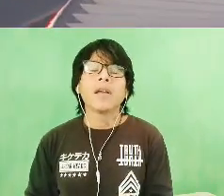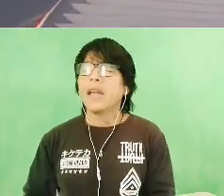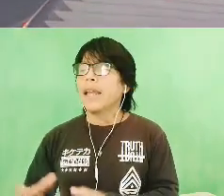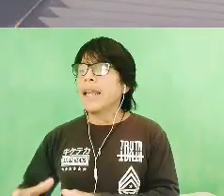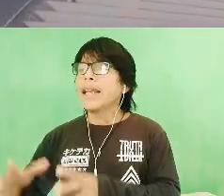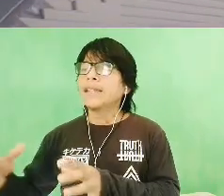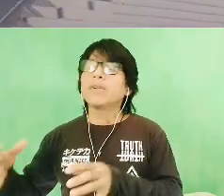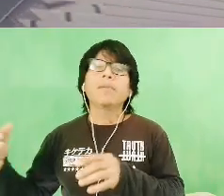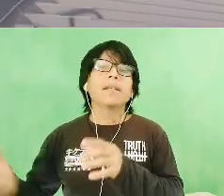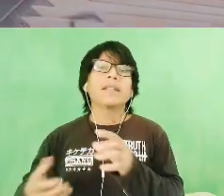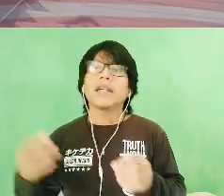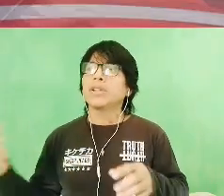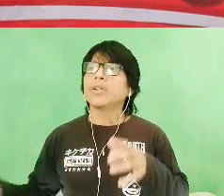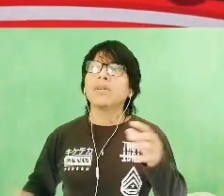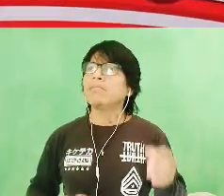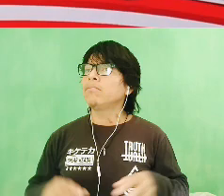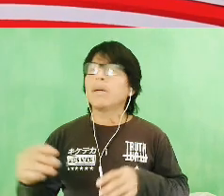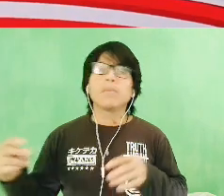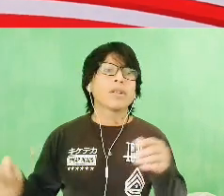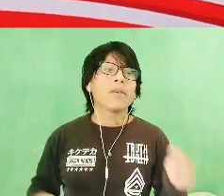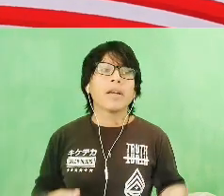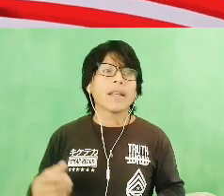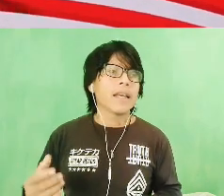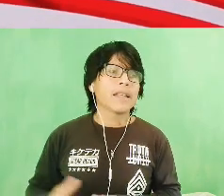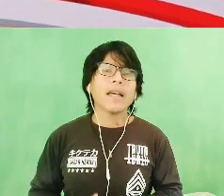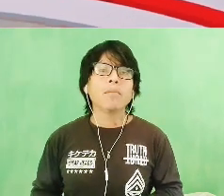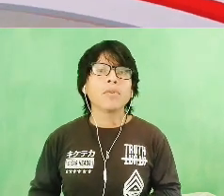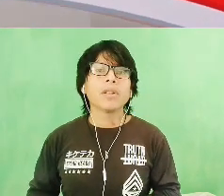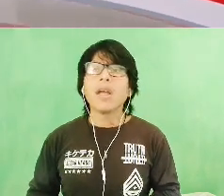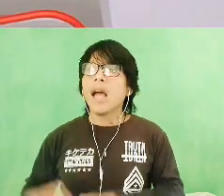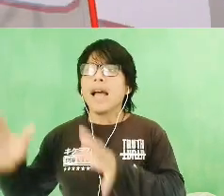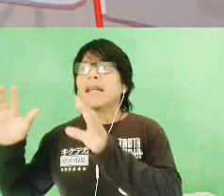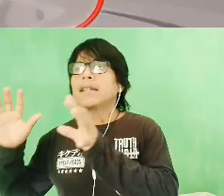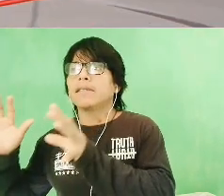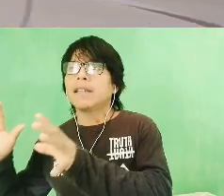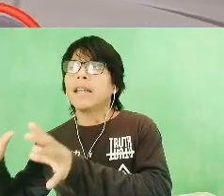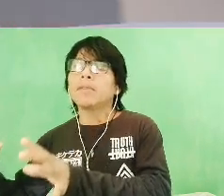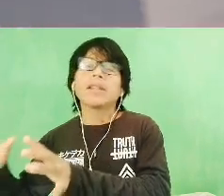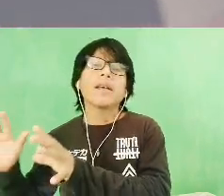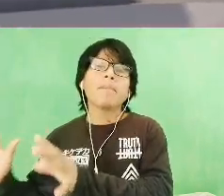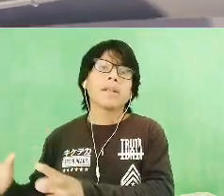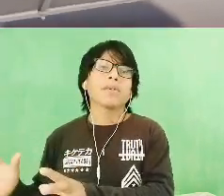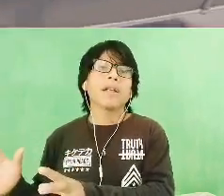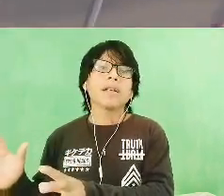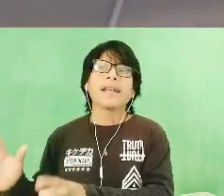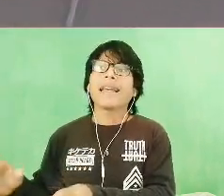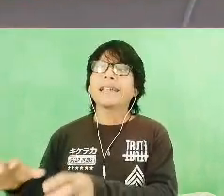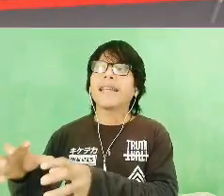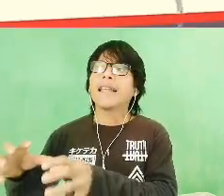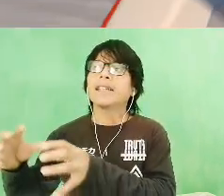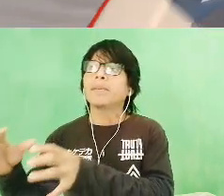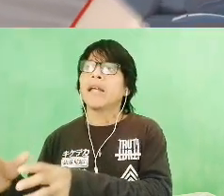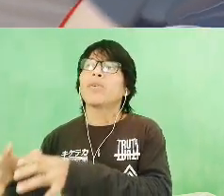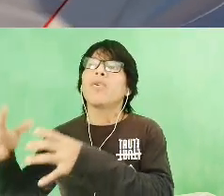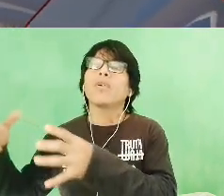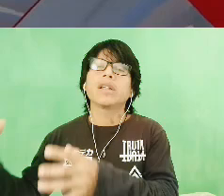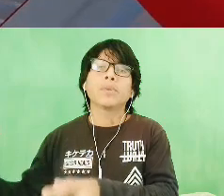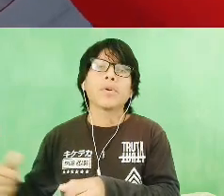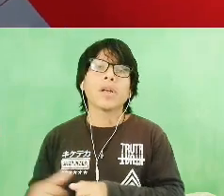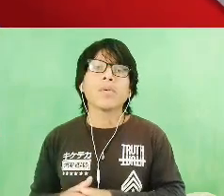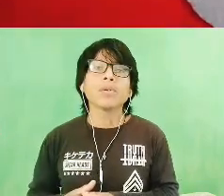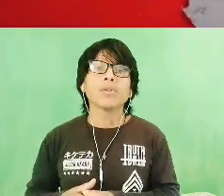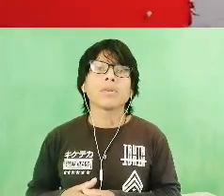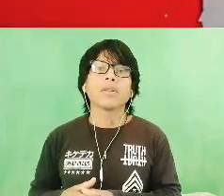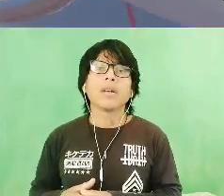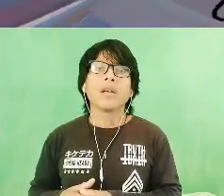UIF? Él hacía una investigación, vamos a ver qué hallamos. Ah, tenemos a esta persona que está desviando o